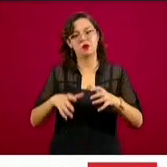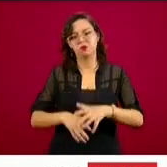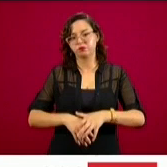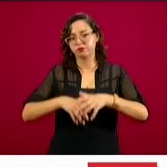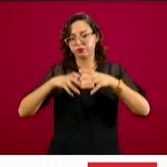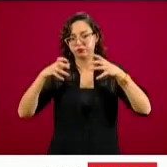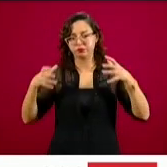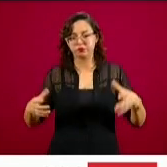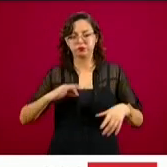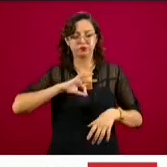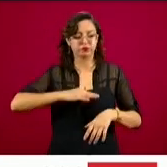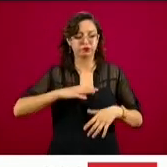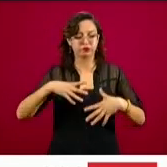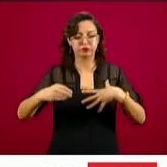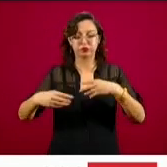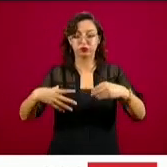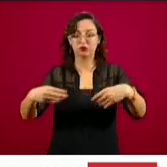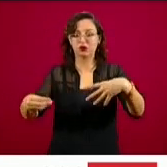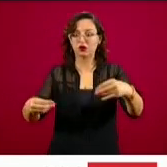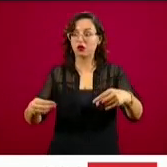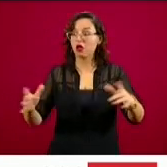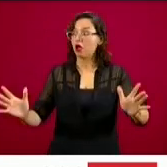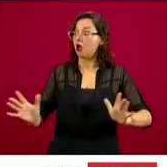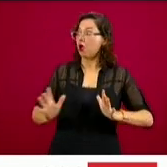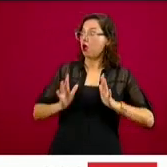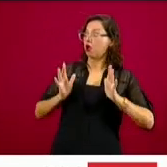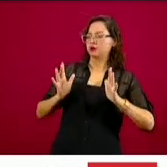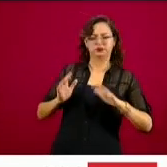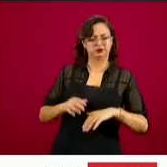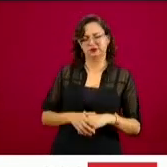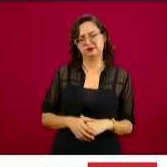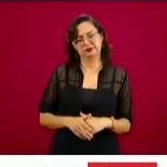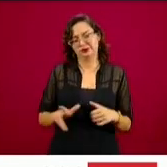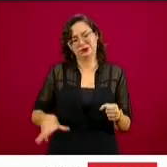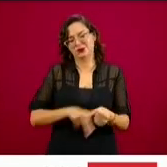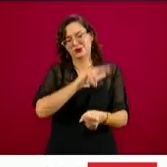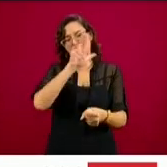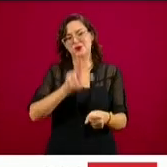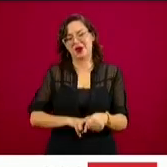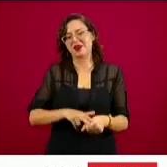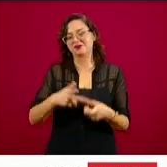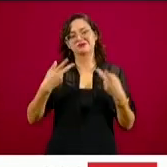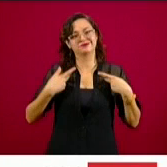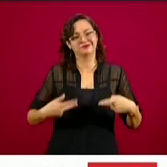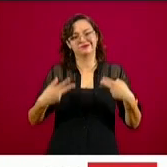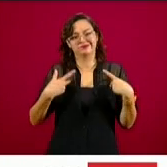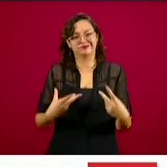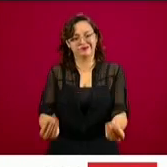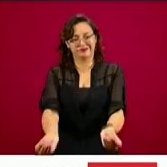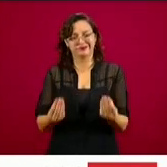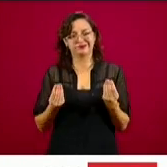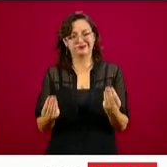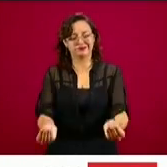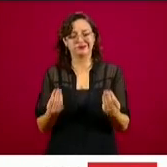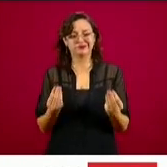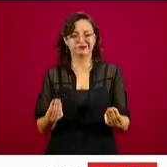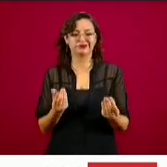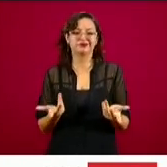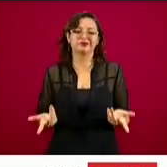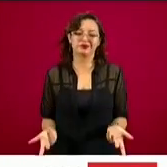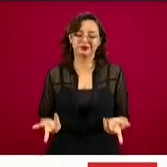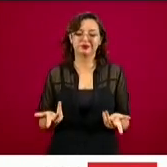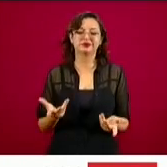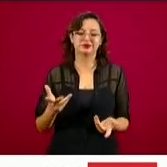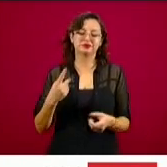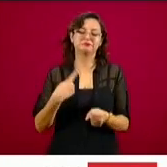de transmisión. Esto no sorprende, esto es exactamente lo que se espera, porque las zonas donde hay mayor población, desde luego tienen mayor